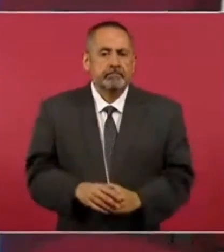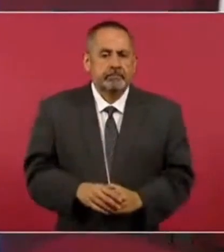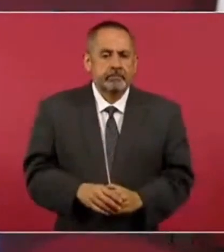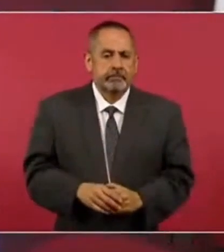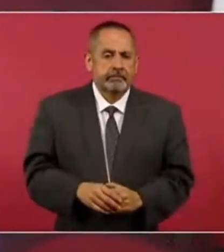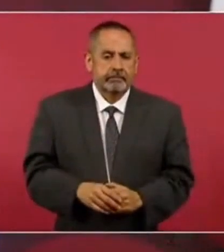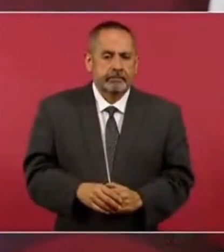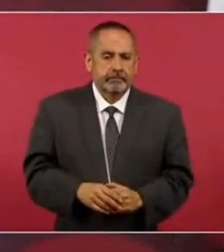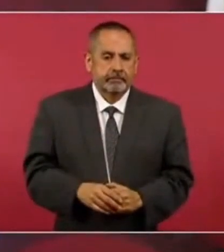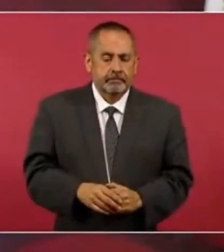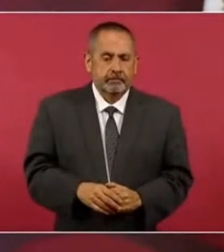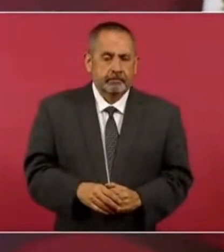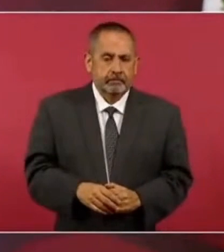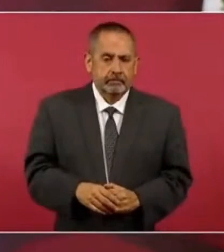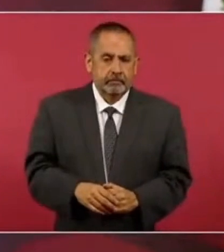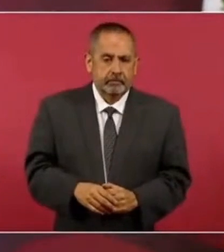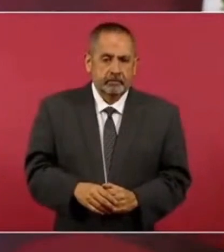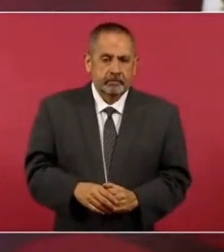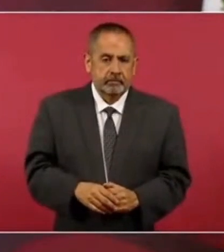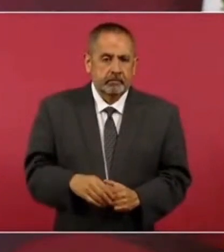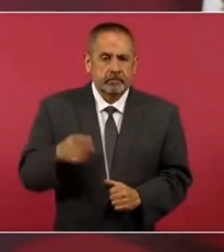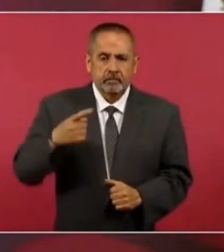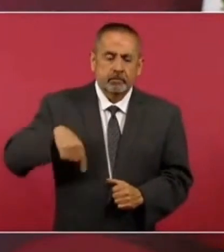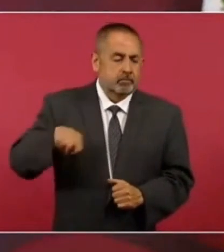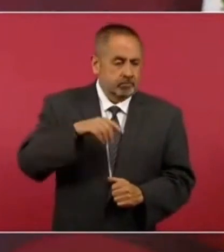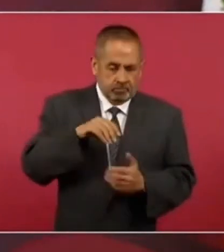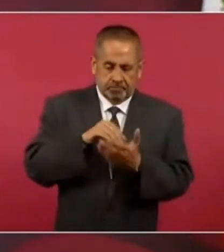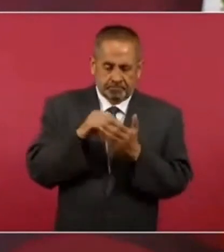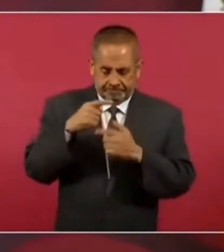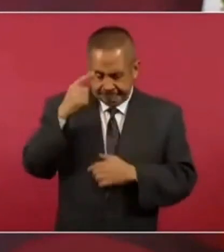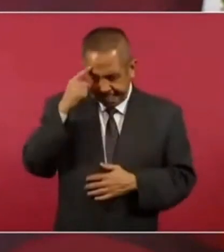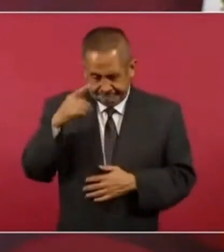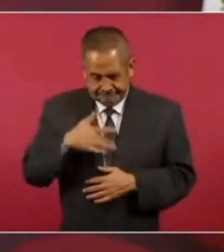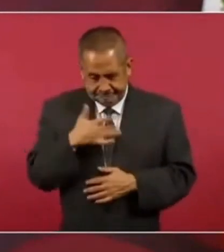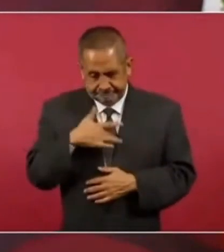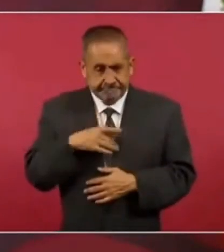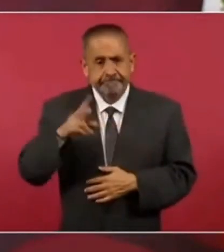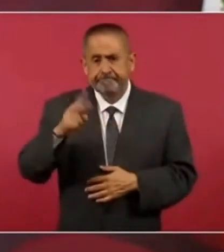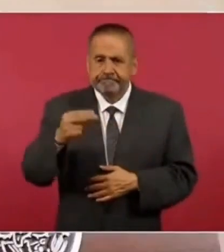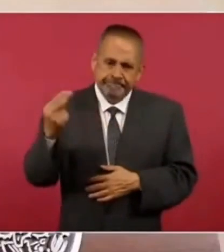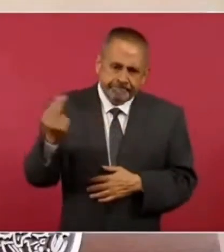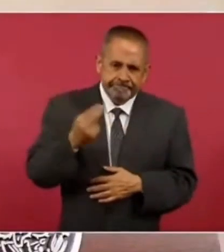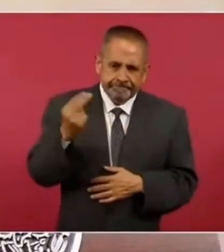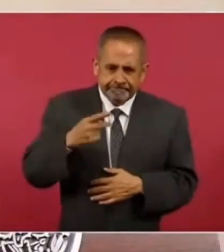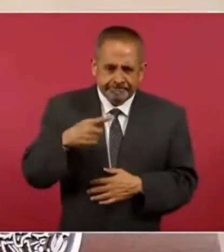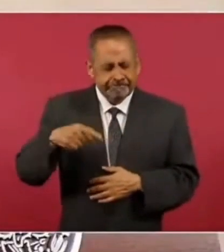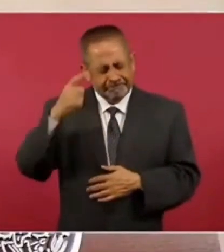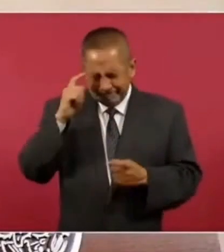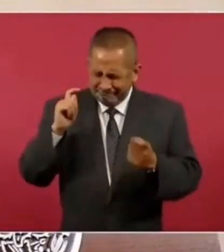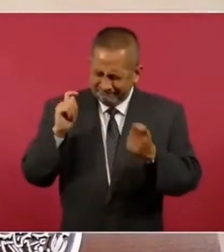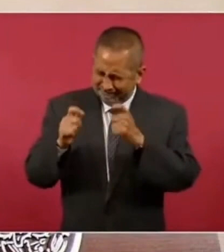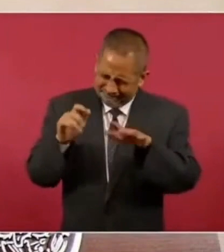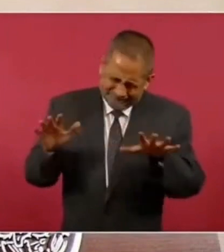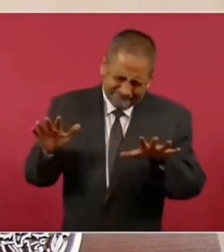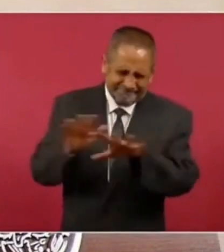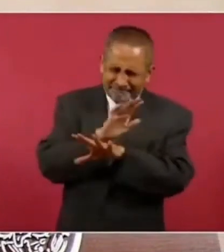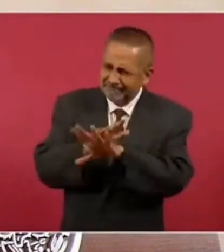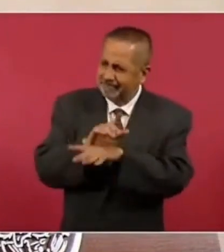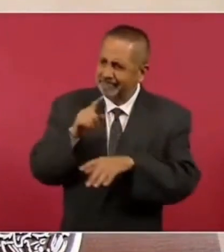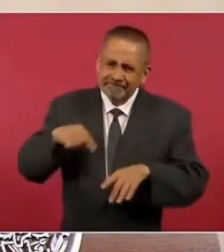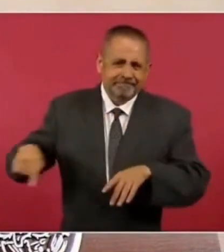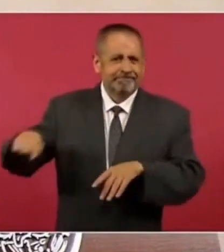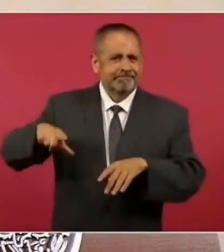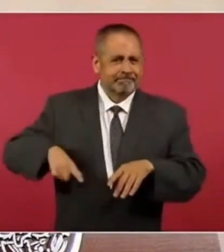este siga tomándose conciencia de que necesitamos purificar la vida pública y